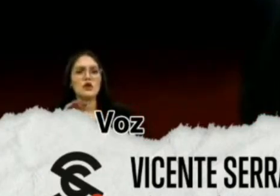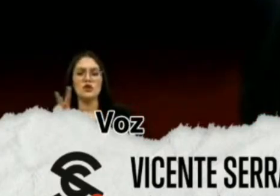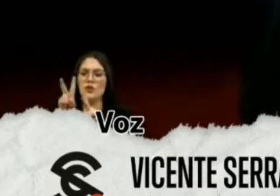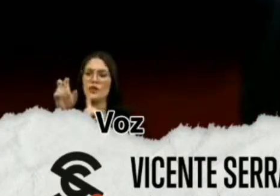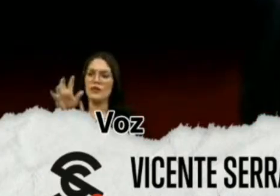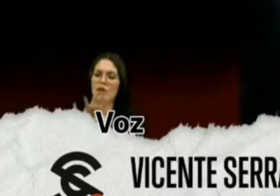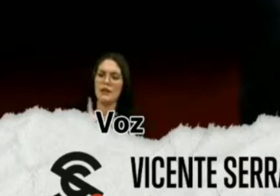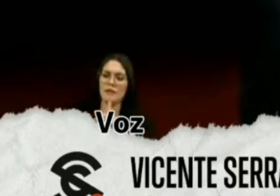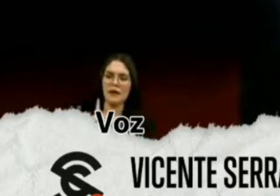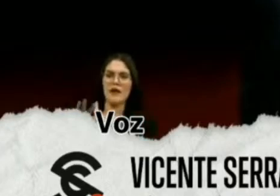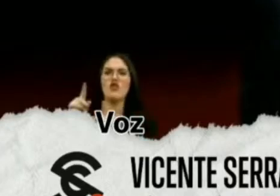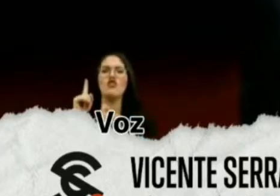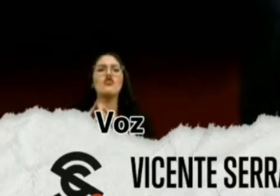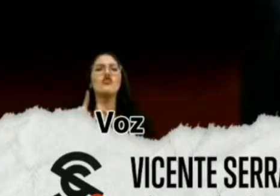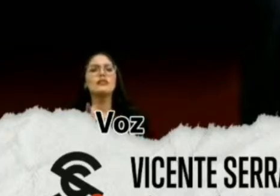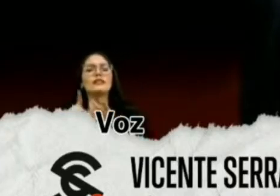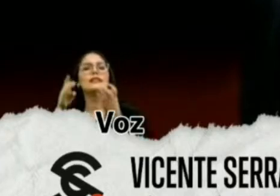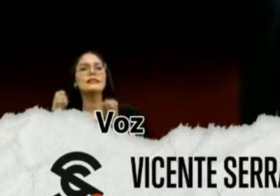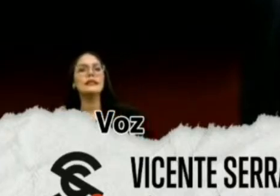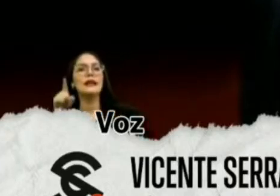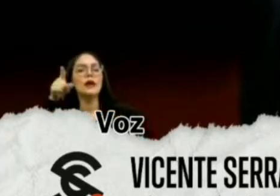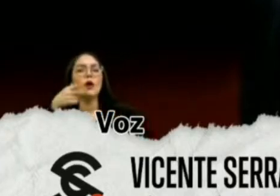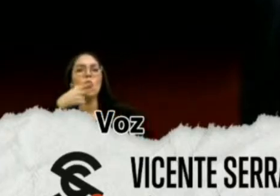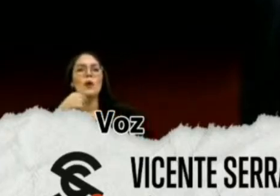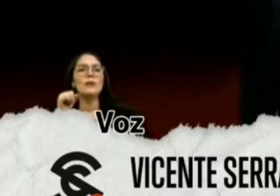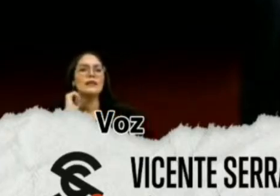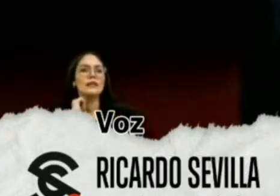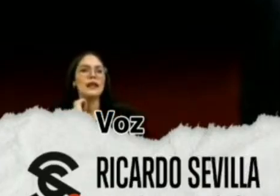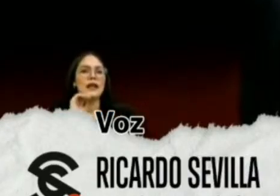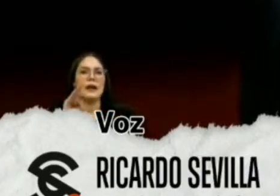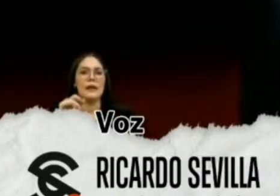Nieto. Nótese mi sarcasmo, querido Ricardo Sevilla.